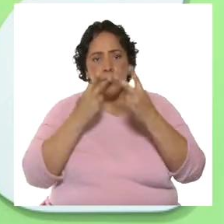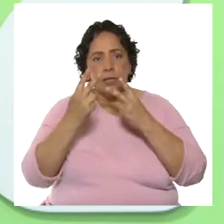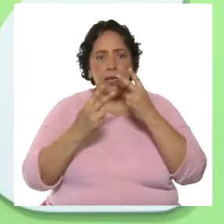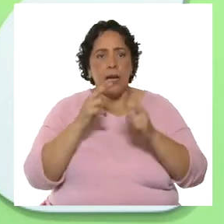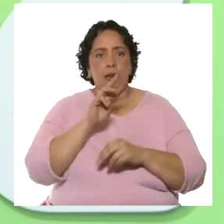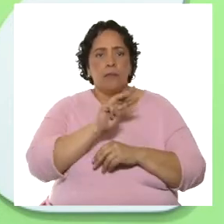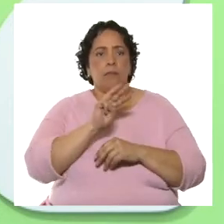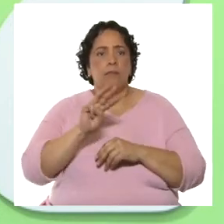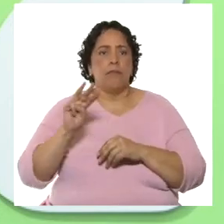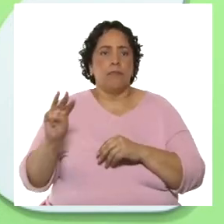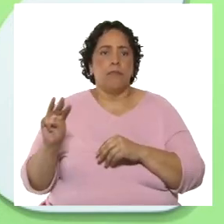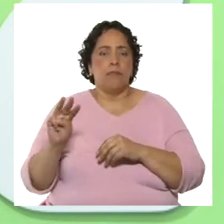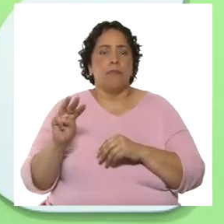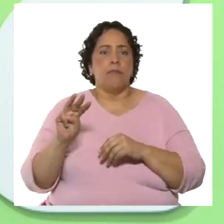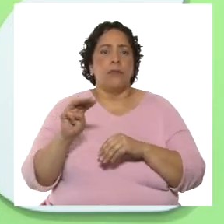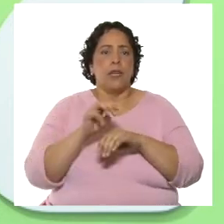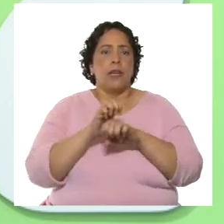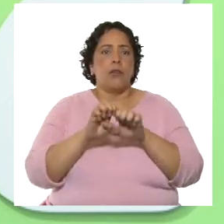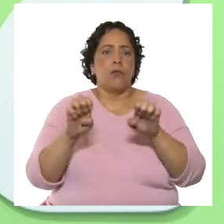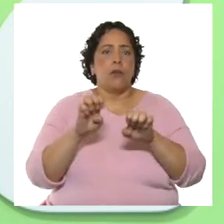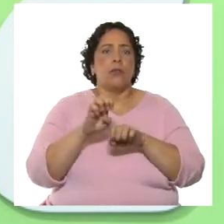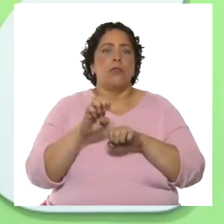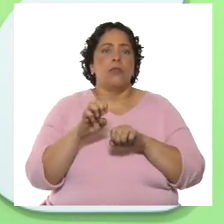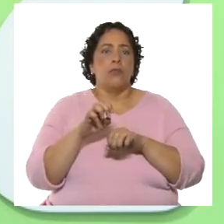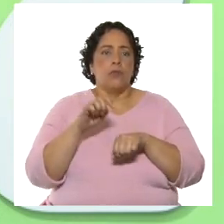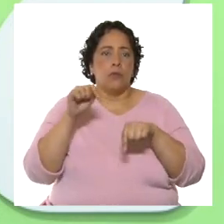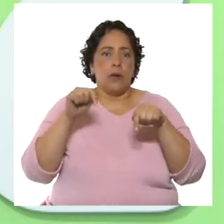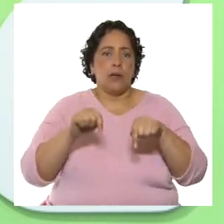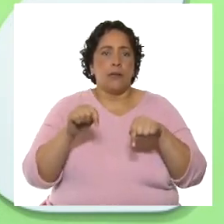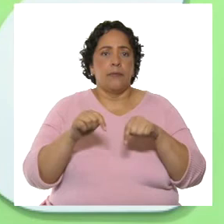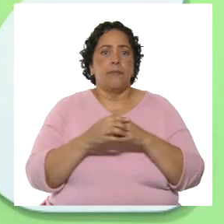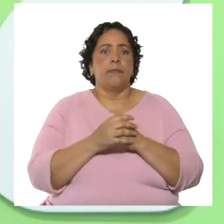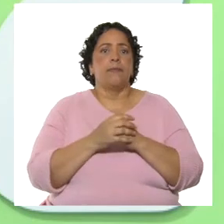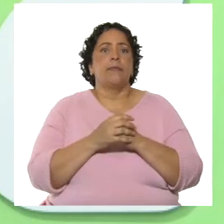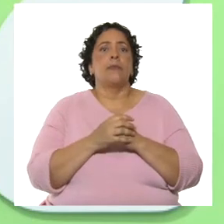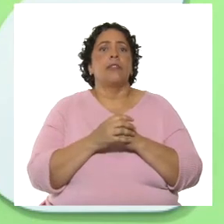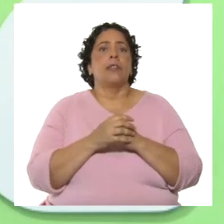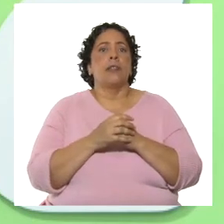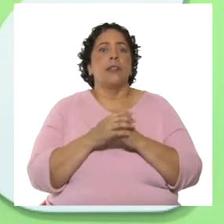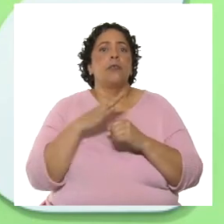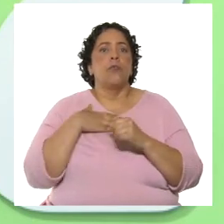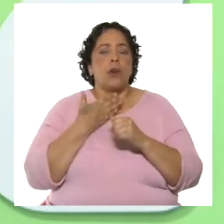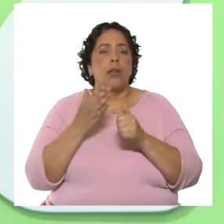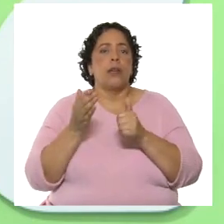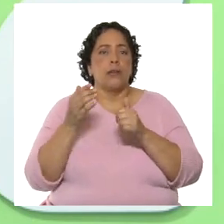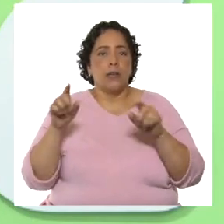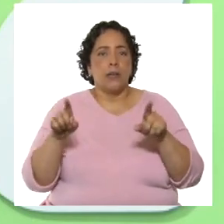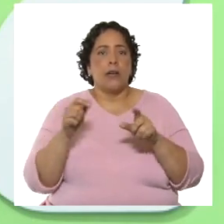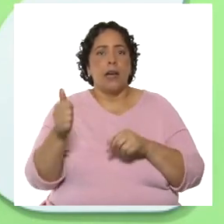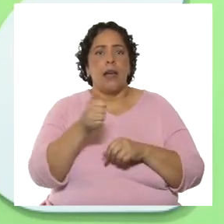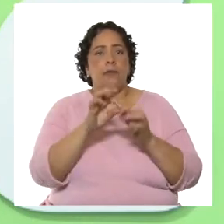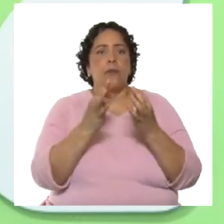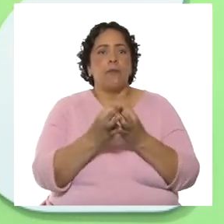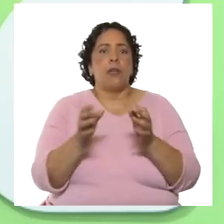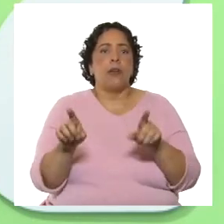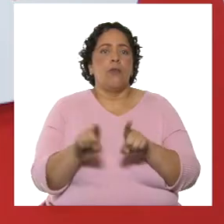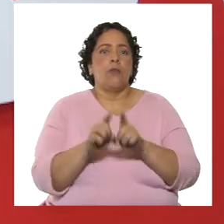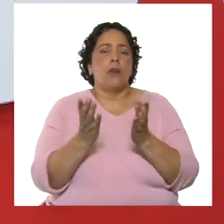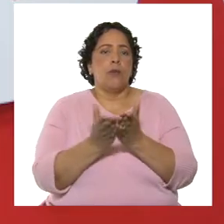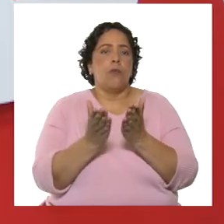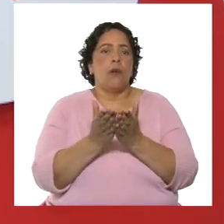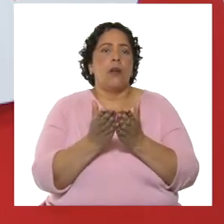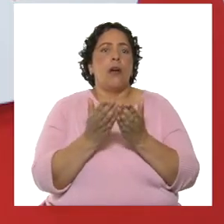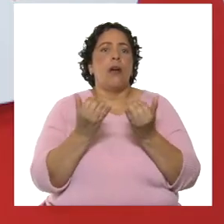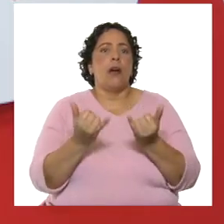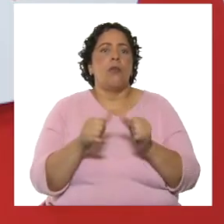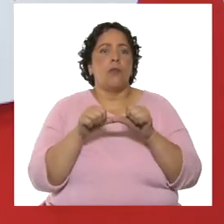del Ministerio del Poder Popular para la Educación que ven aquí en pantalla. Y acceder al enlace de cada familia, una escuela. Pero